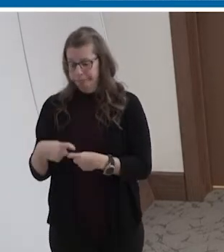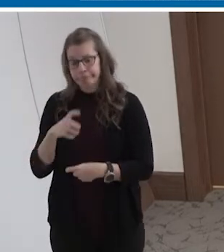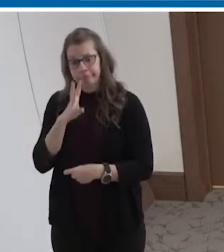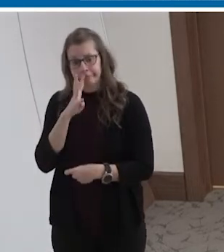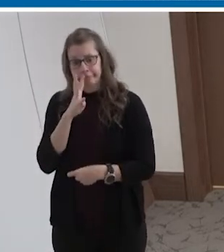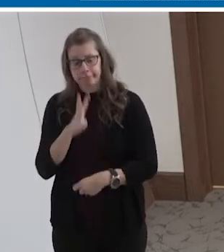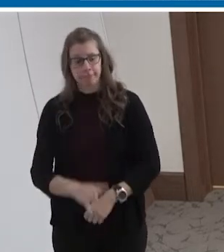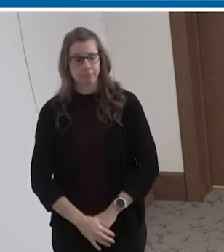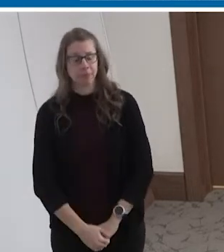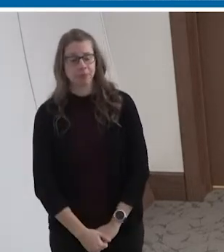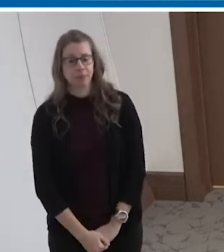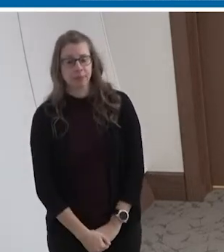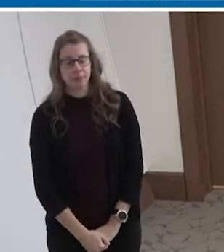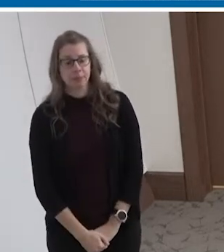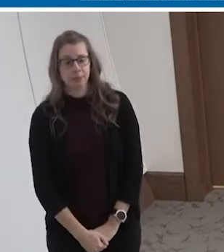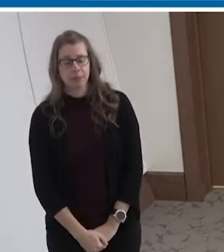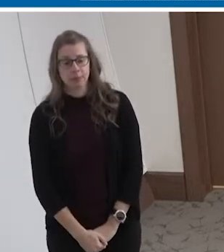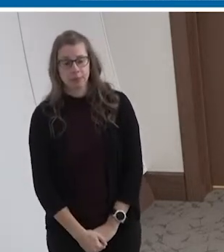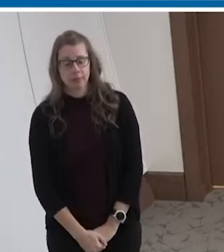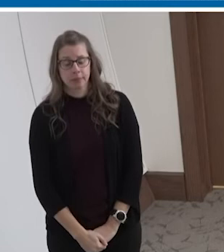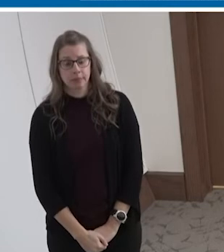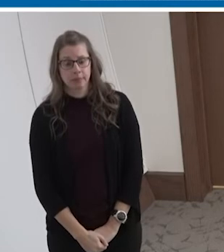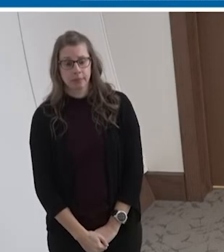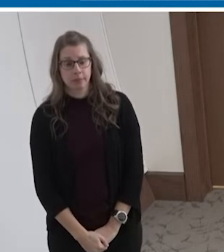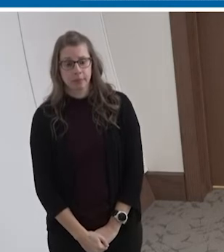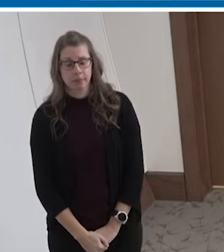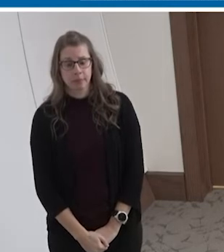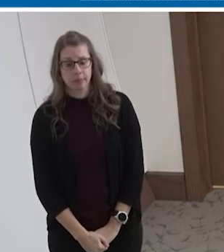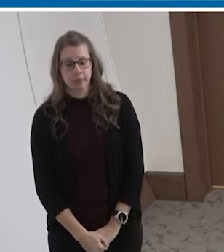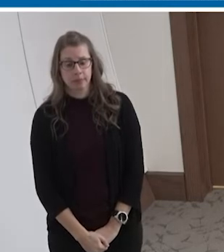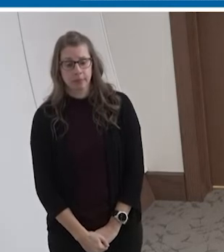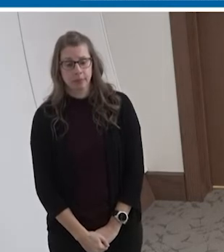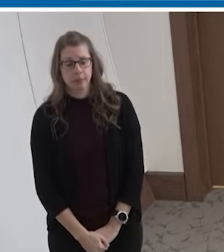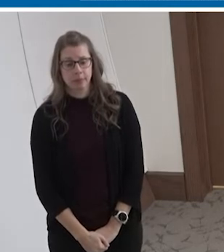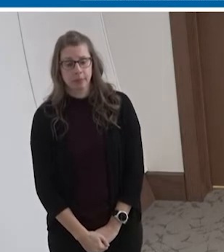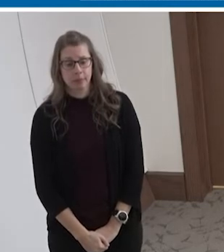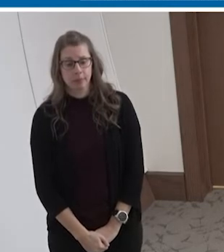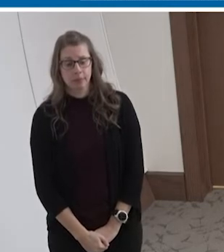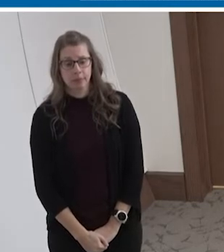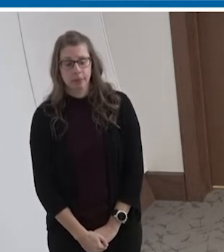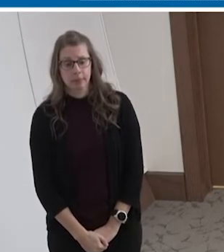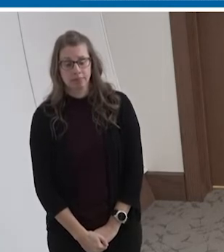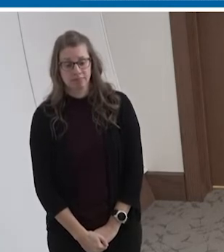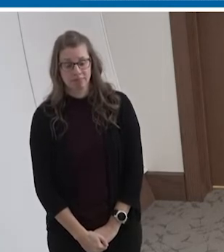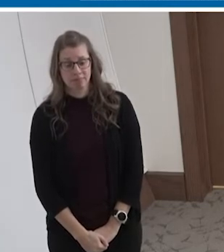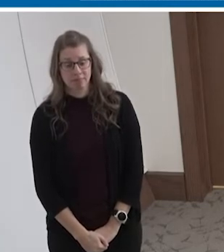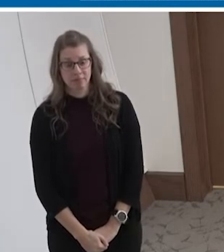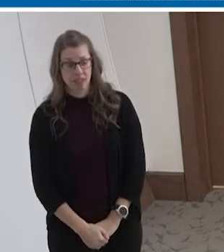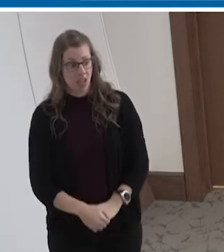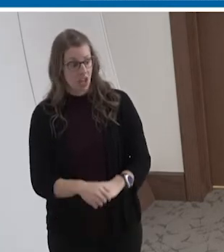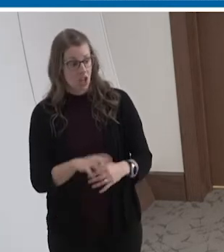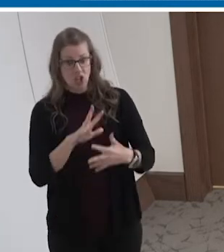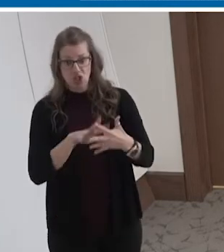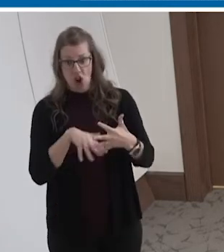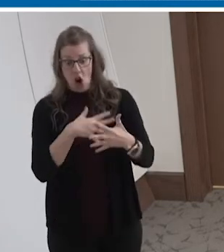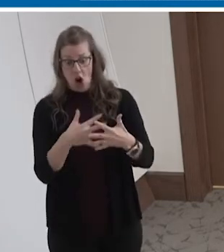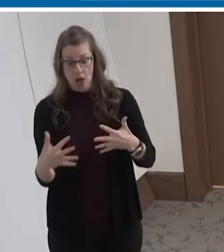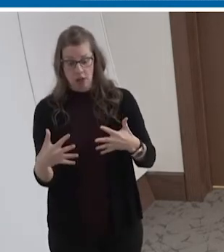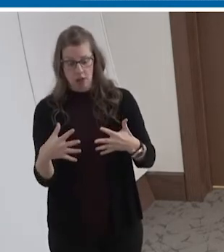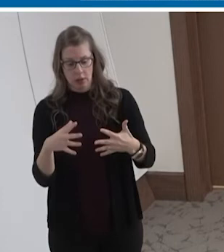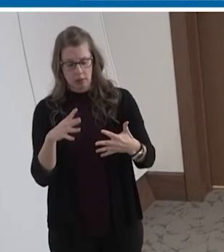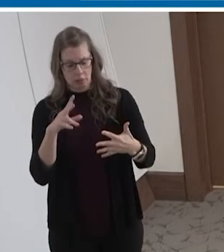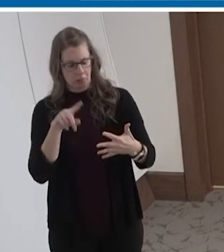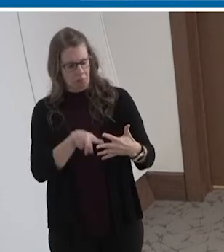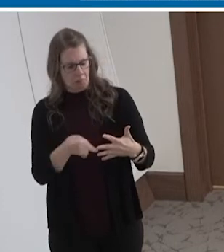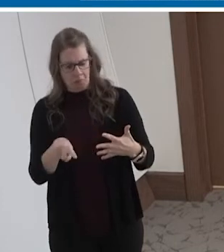los niños que están sanos se enferman del COVID-19? And this chart looks at underlying